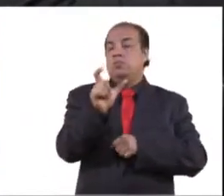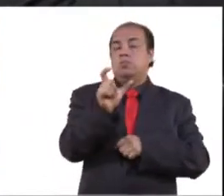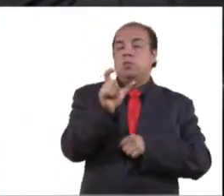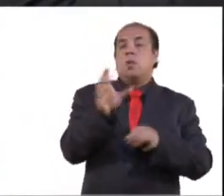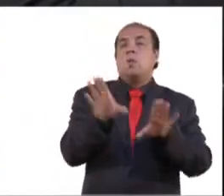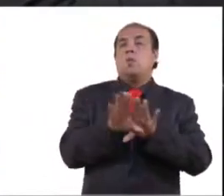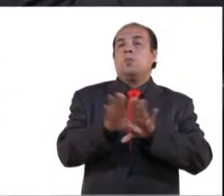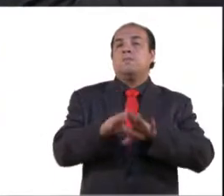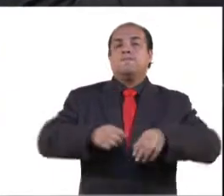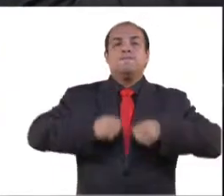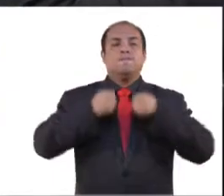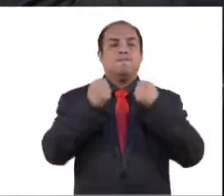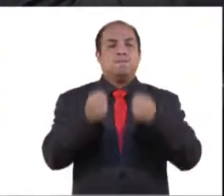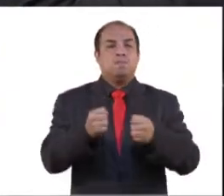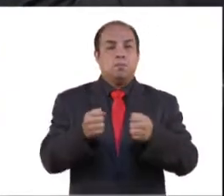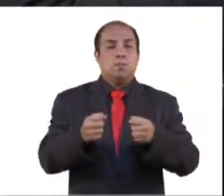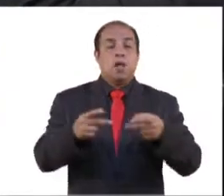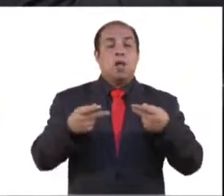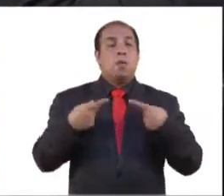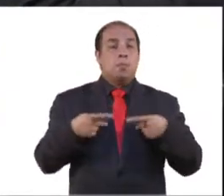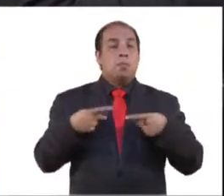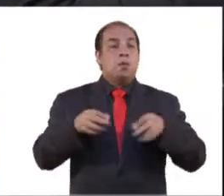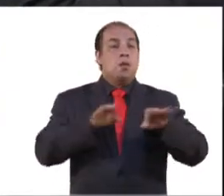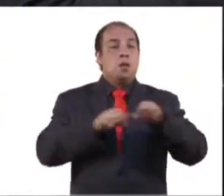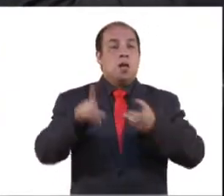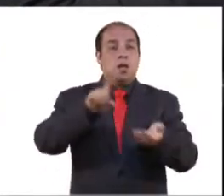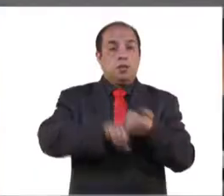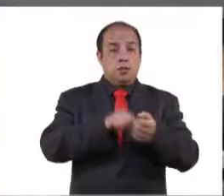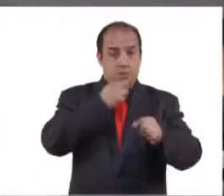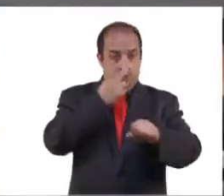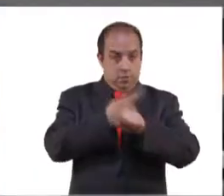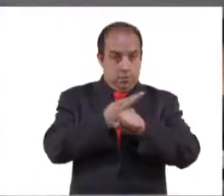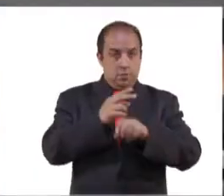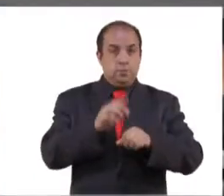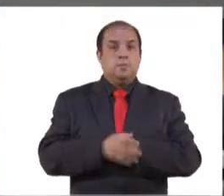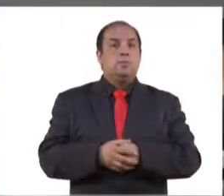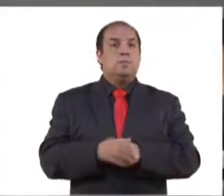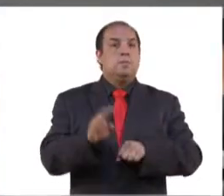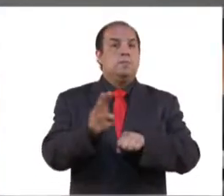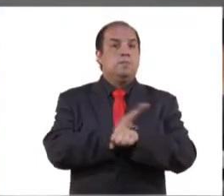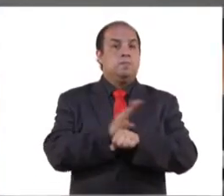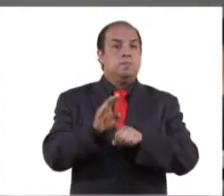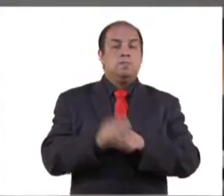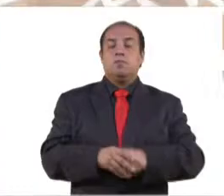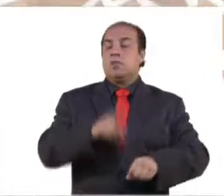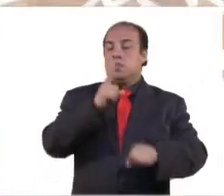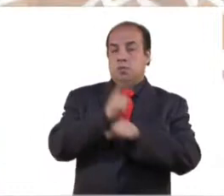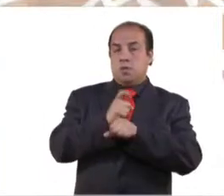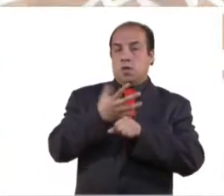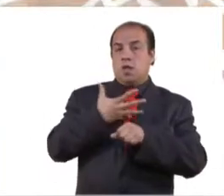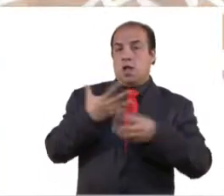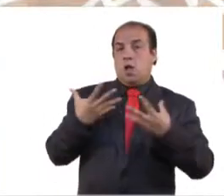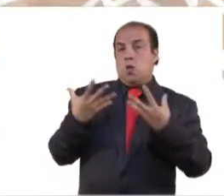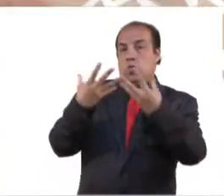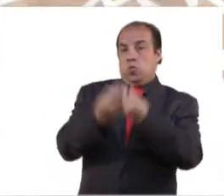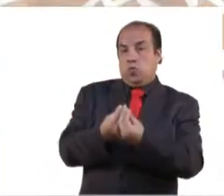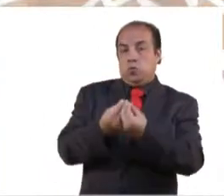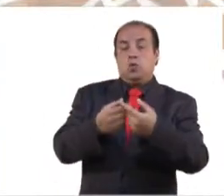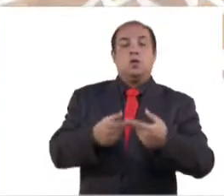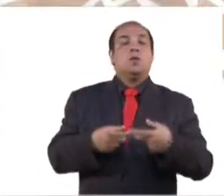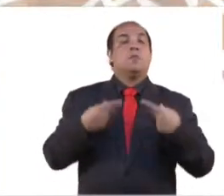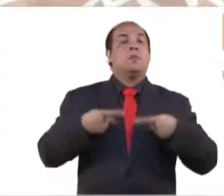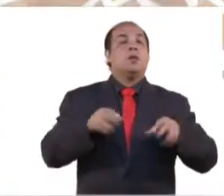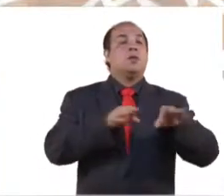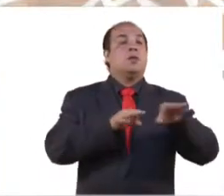identificaciones, cómo garantizan que es personal de la Secretaría? Bueno, primero que nada vamos a ir en conjunto con el personal que